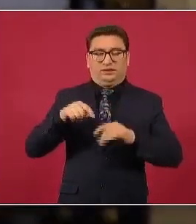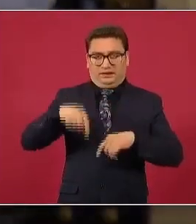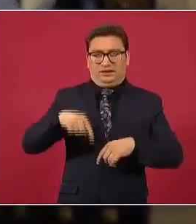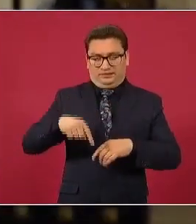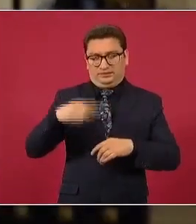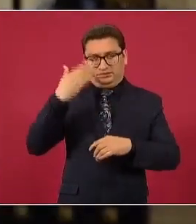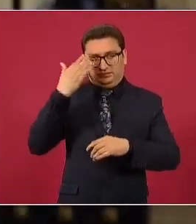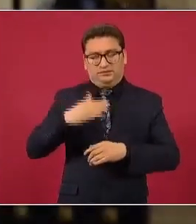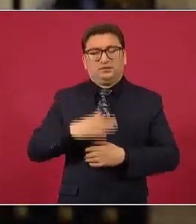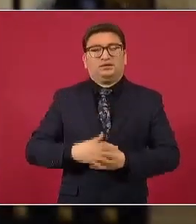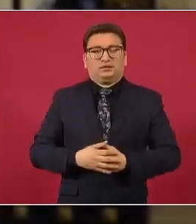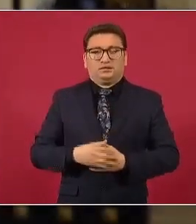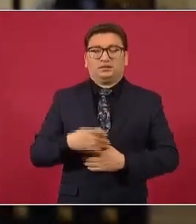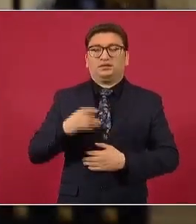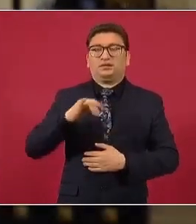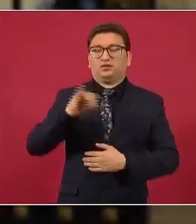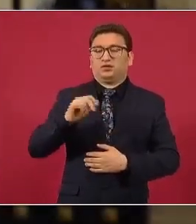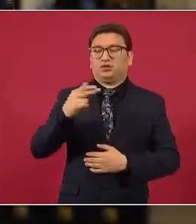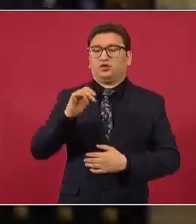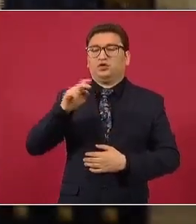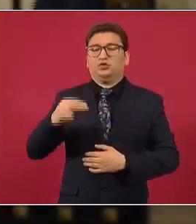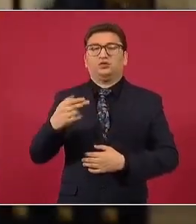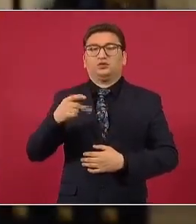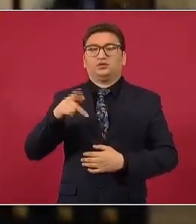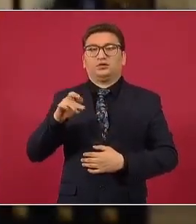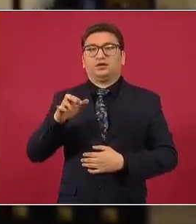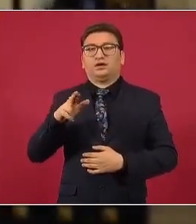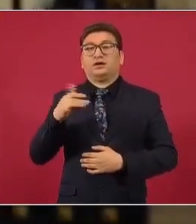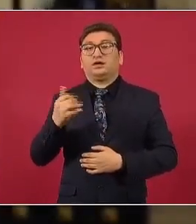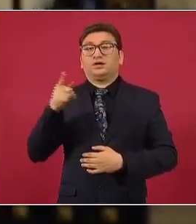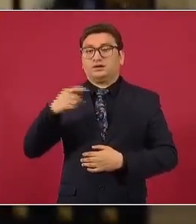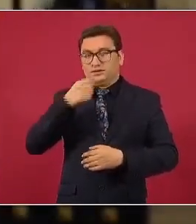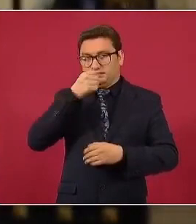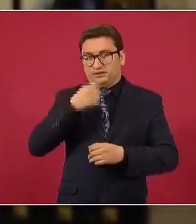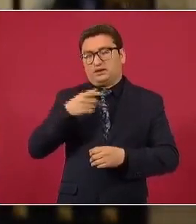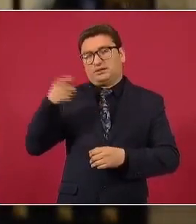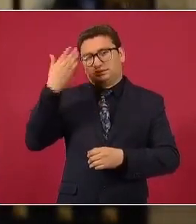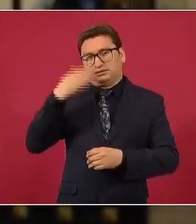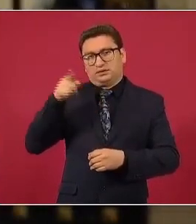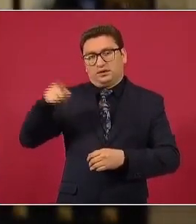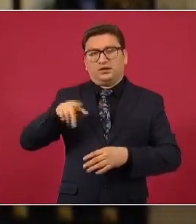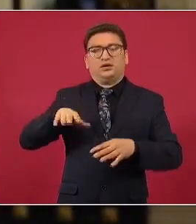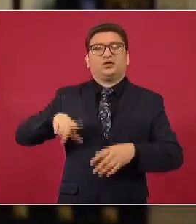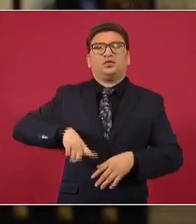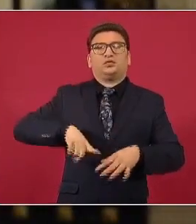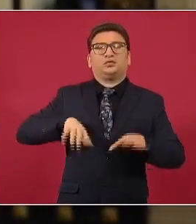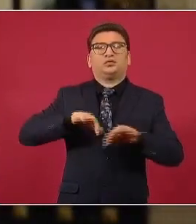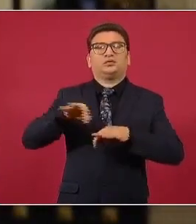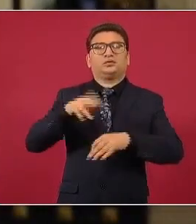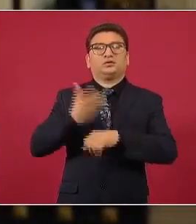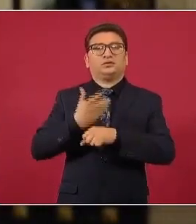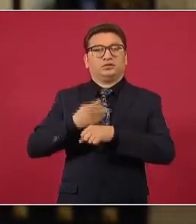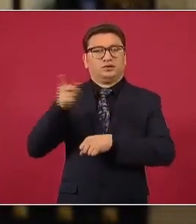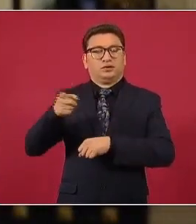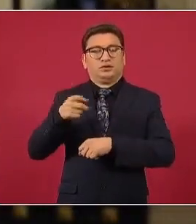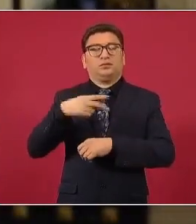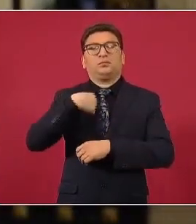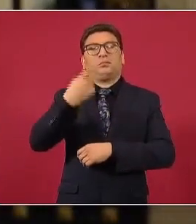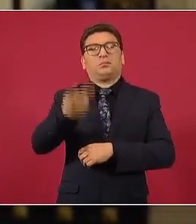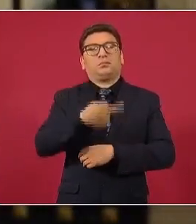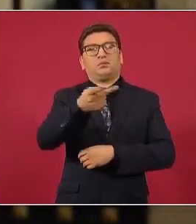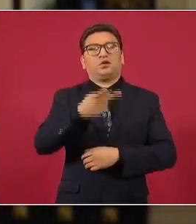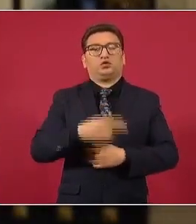Palacio Nacional con John Kerry, funcionario estadounidense, preguntarle cuál sería